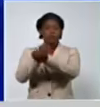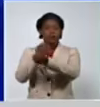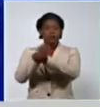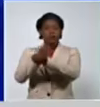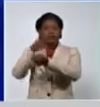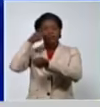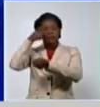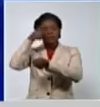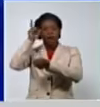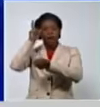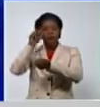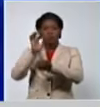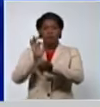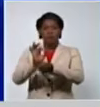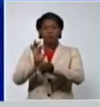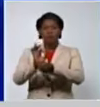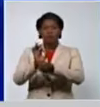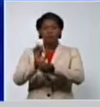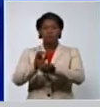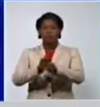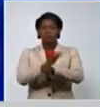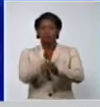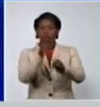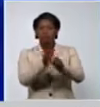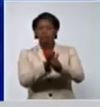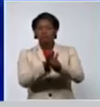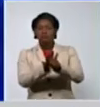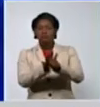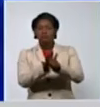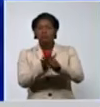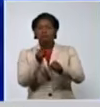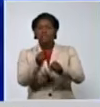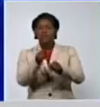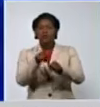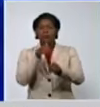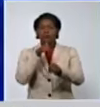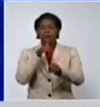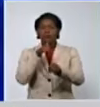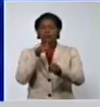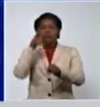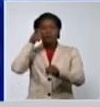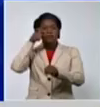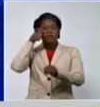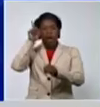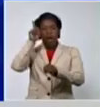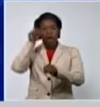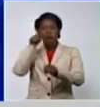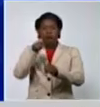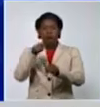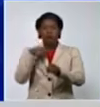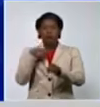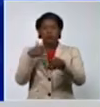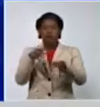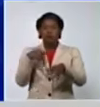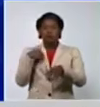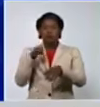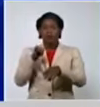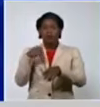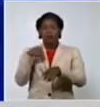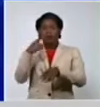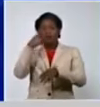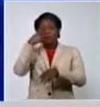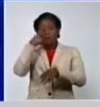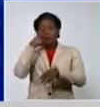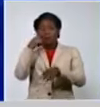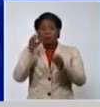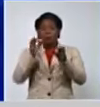la cepa californiana, entre comillas, el diablo ya está aquí. Porque además ya también saben que a veces las noticias